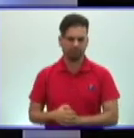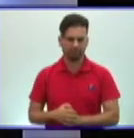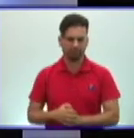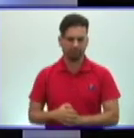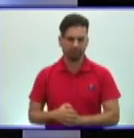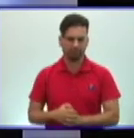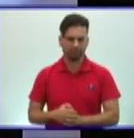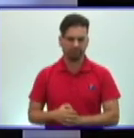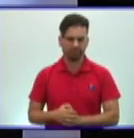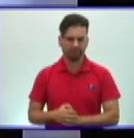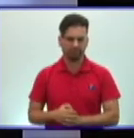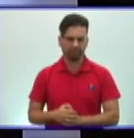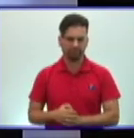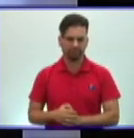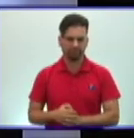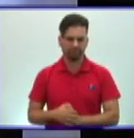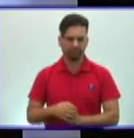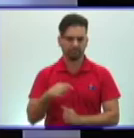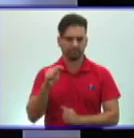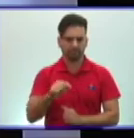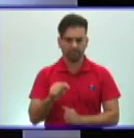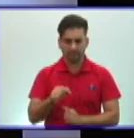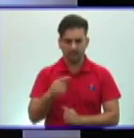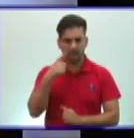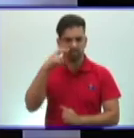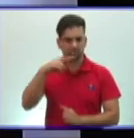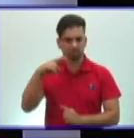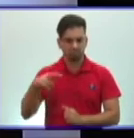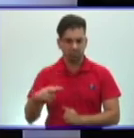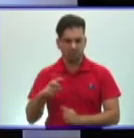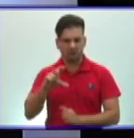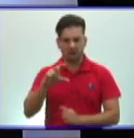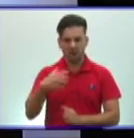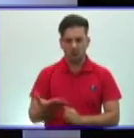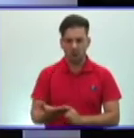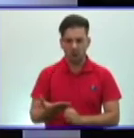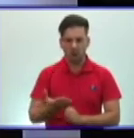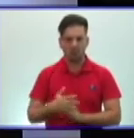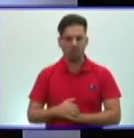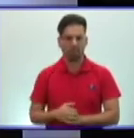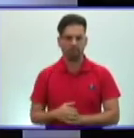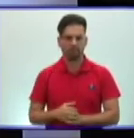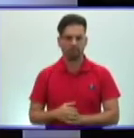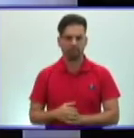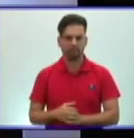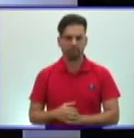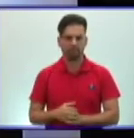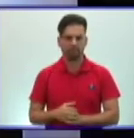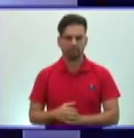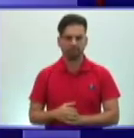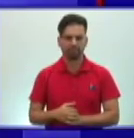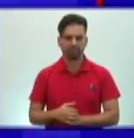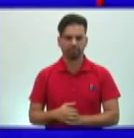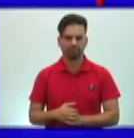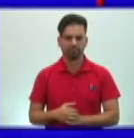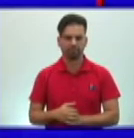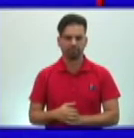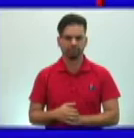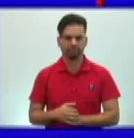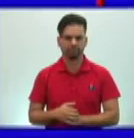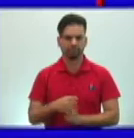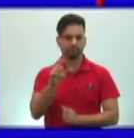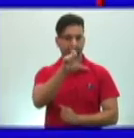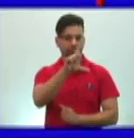que sencillamente sobreviven en determinados momentos y en determinados sectores de la población. Y en este